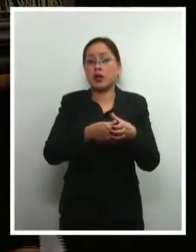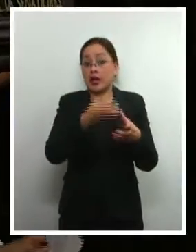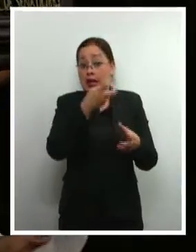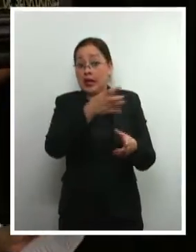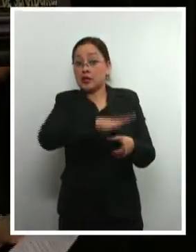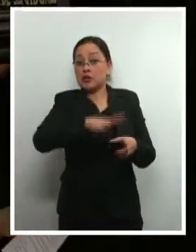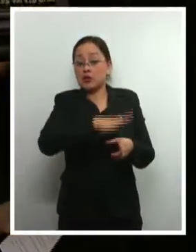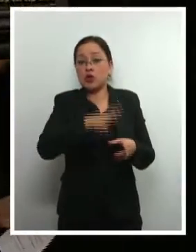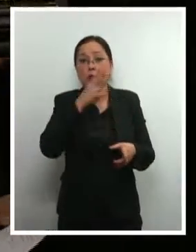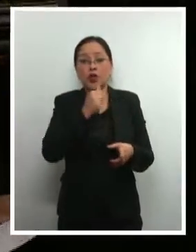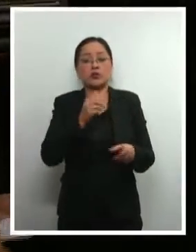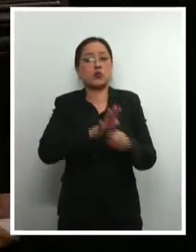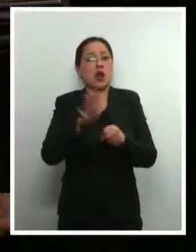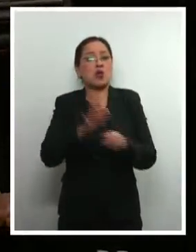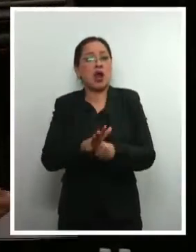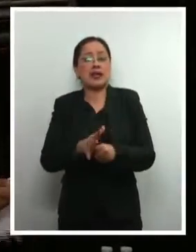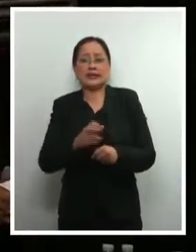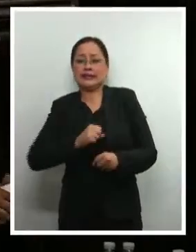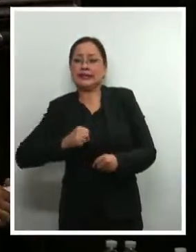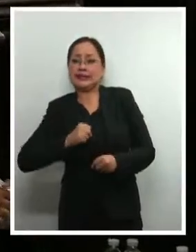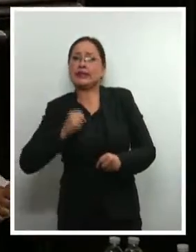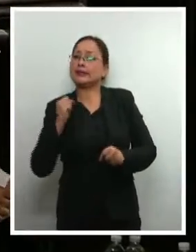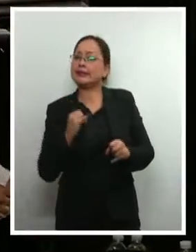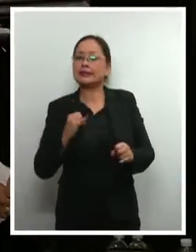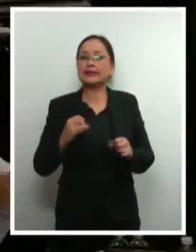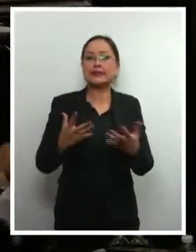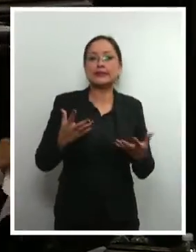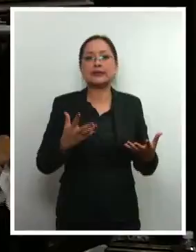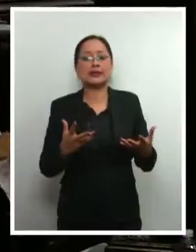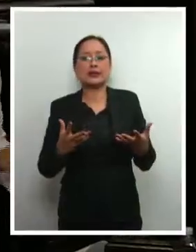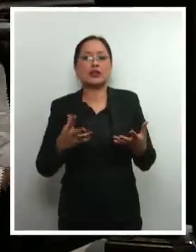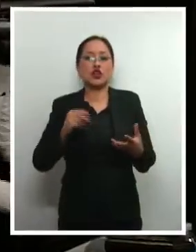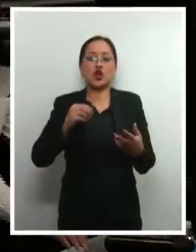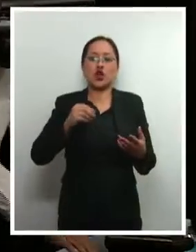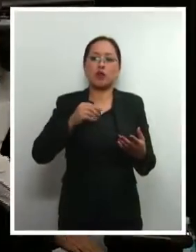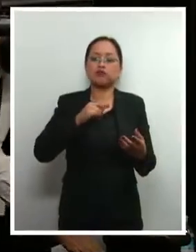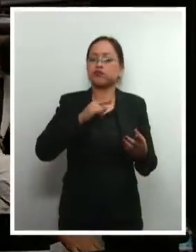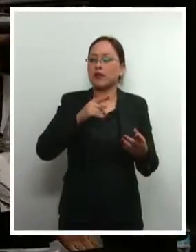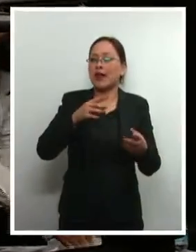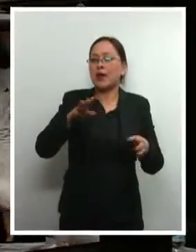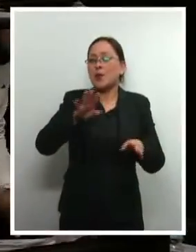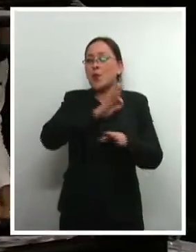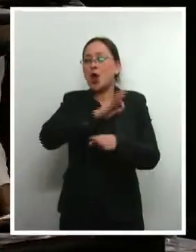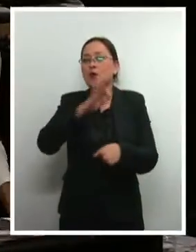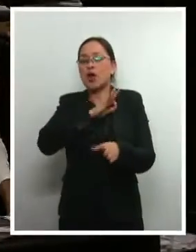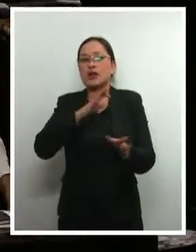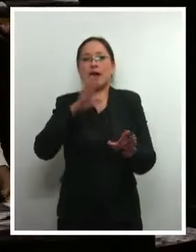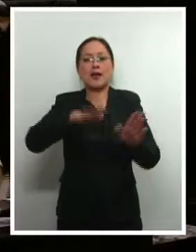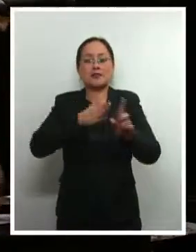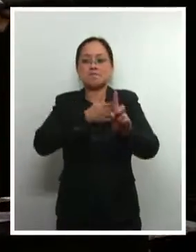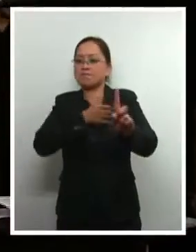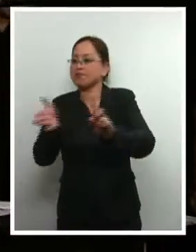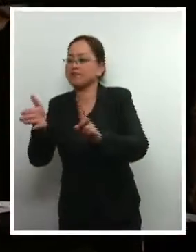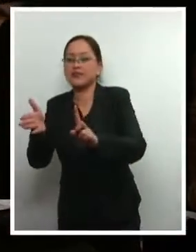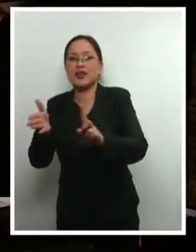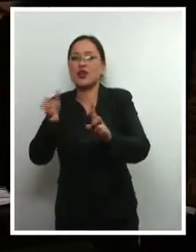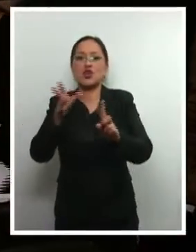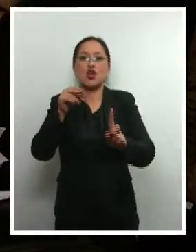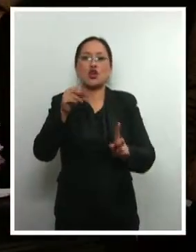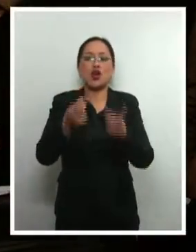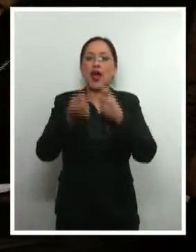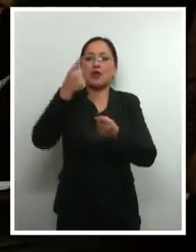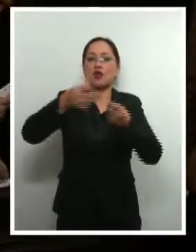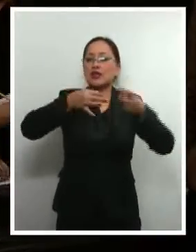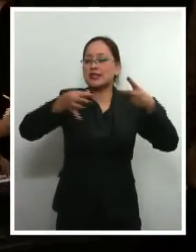dar derechazos, no podemos dar virajes a la derecha como en algunas reservas se